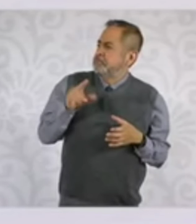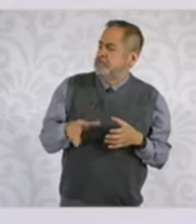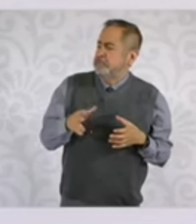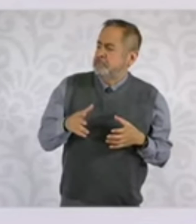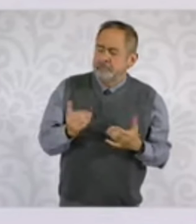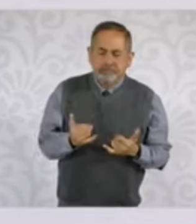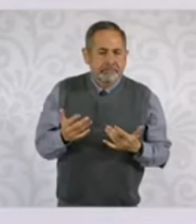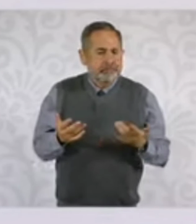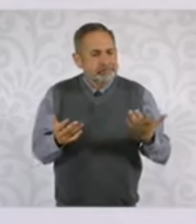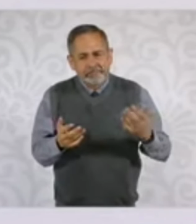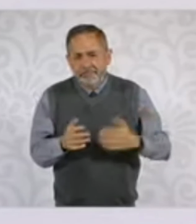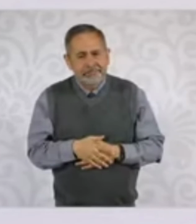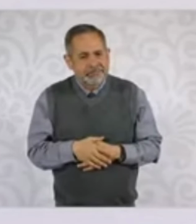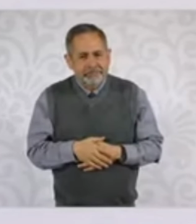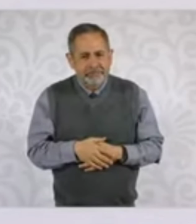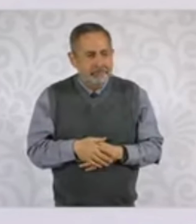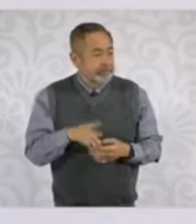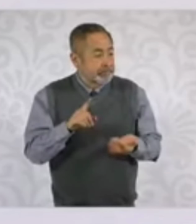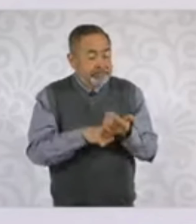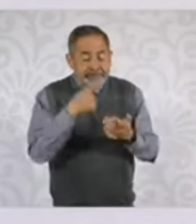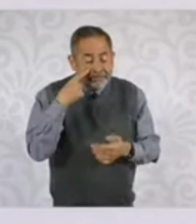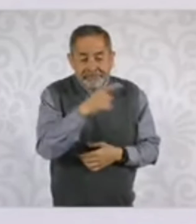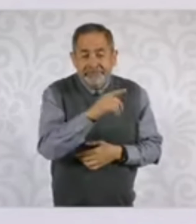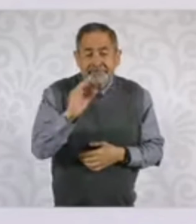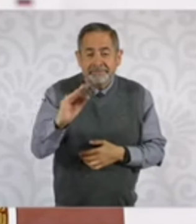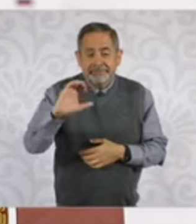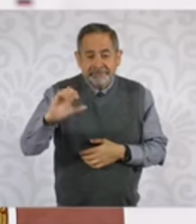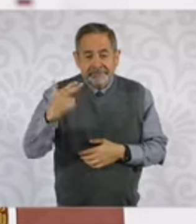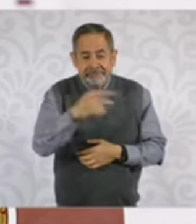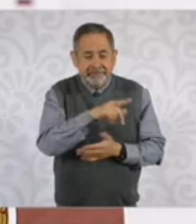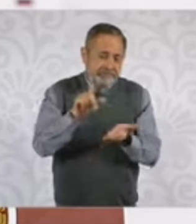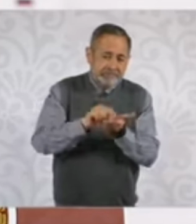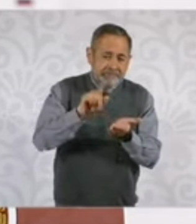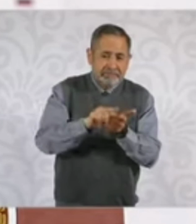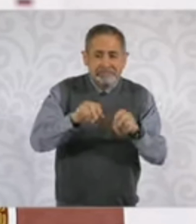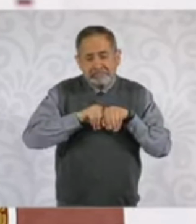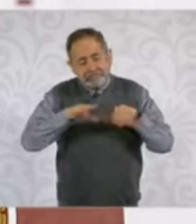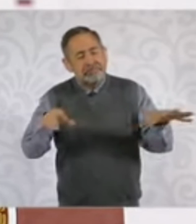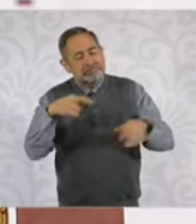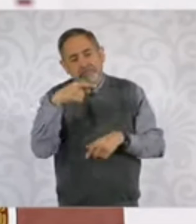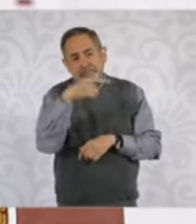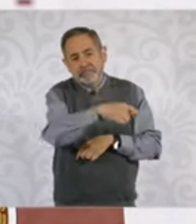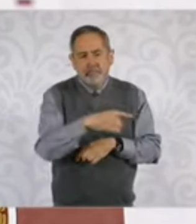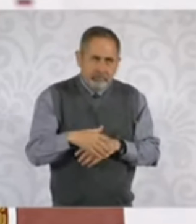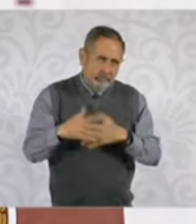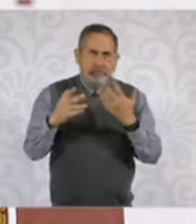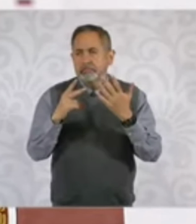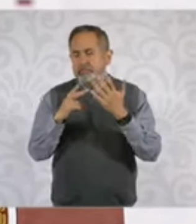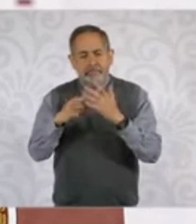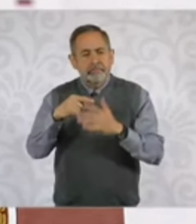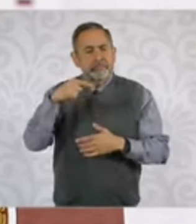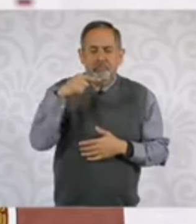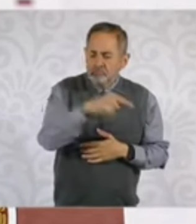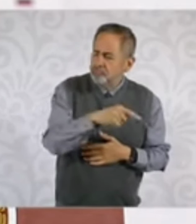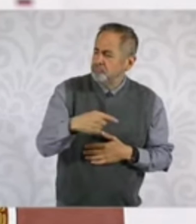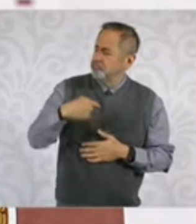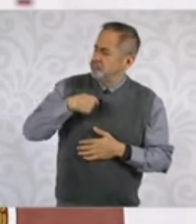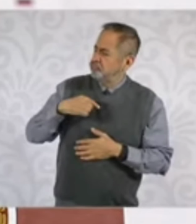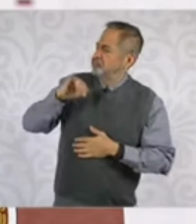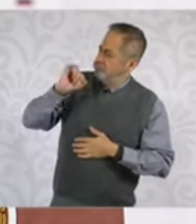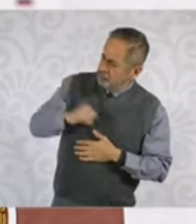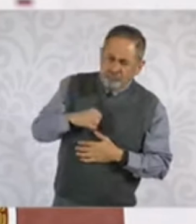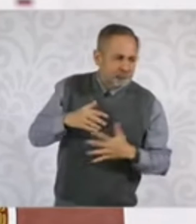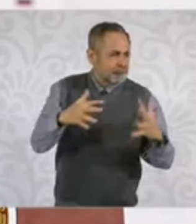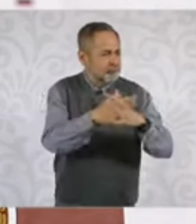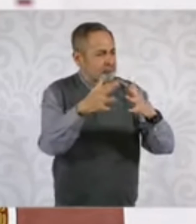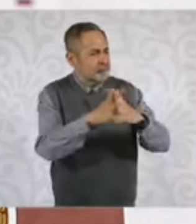Siguen, bueno, Calderón sale con un tuit diciendo que, reivindicando que él sí